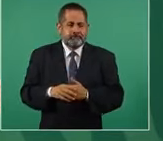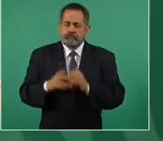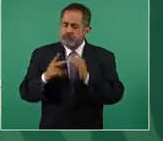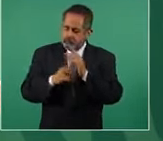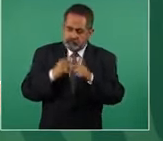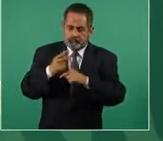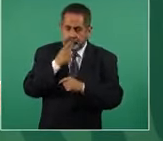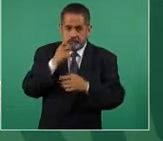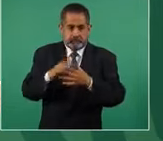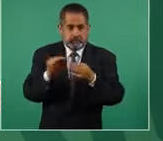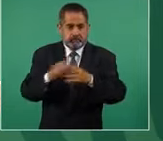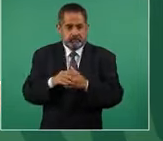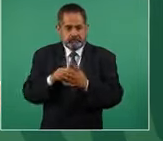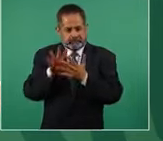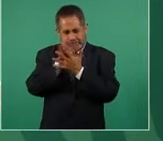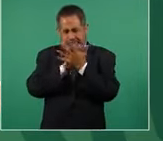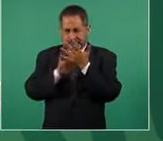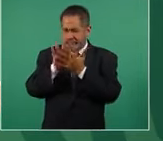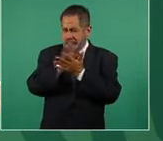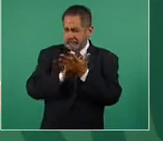repito, ambigua,